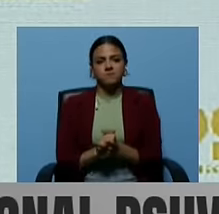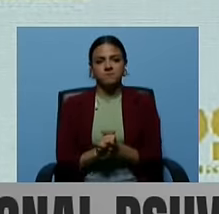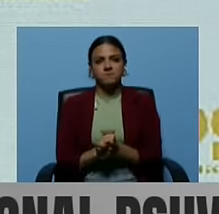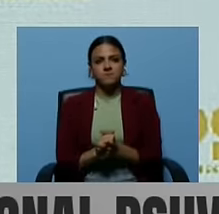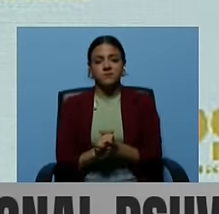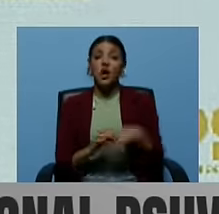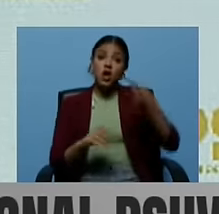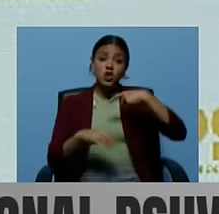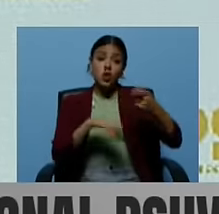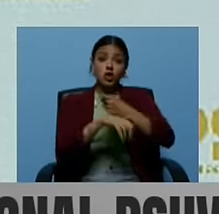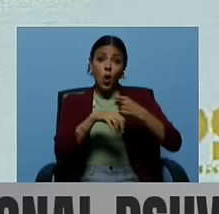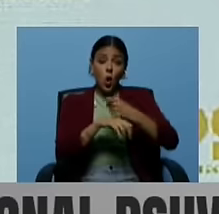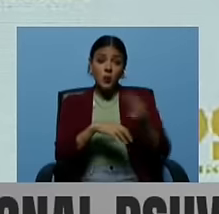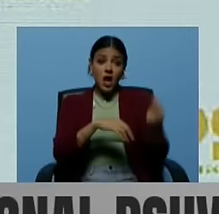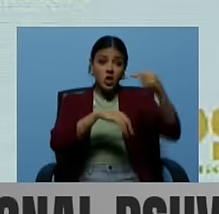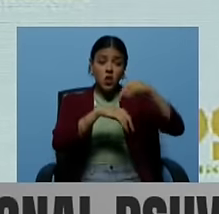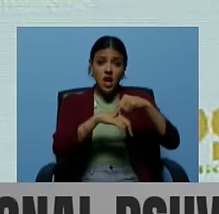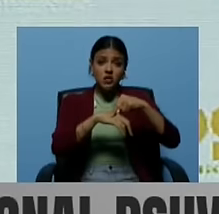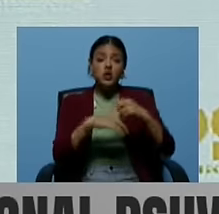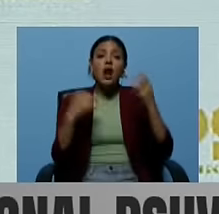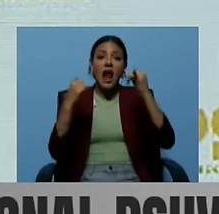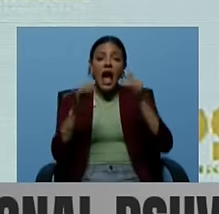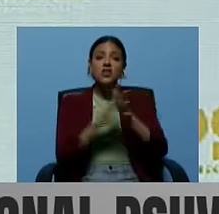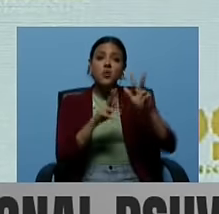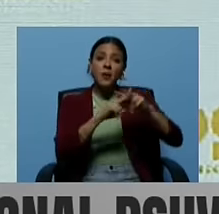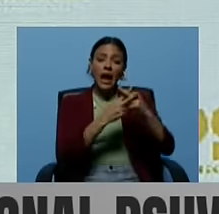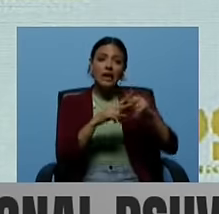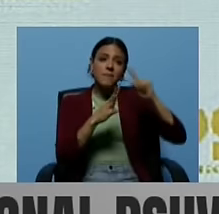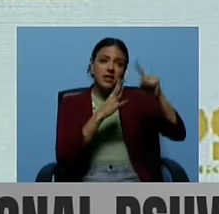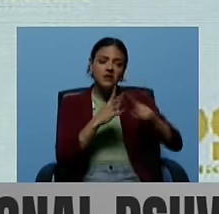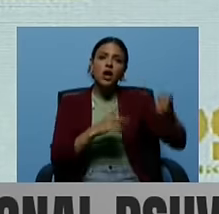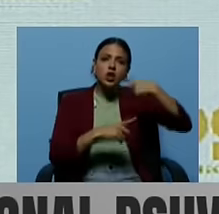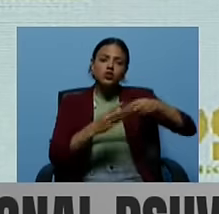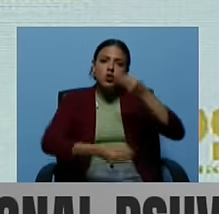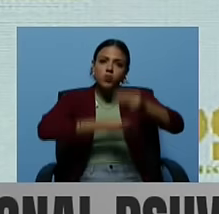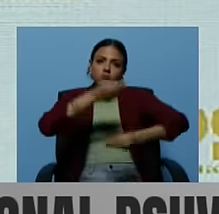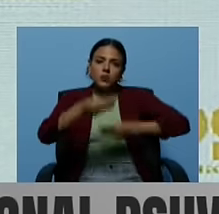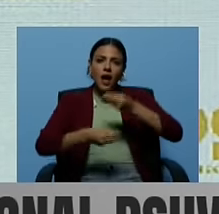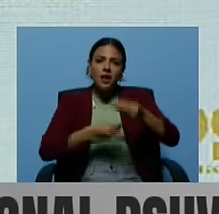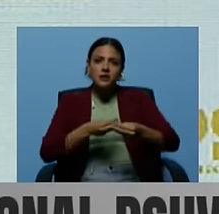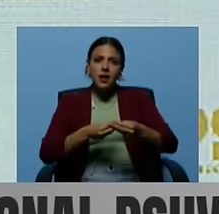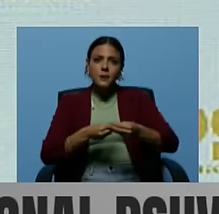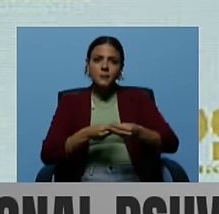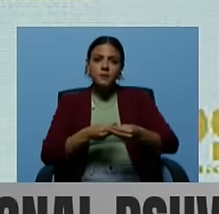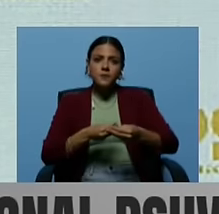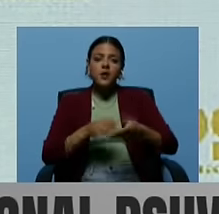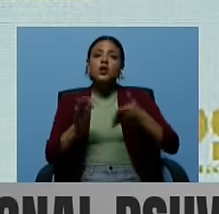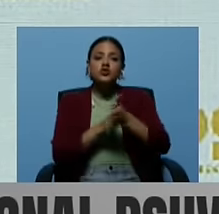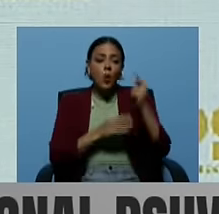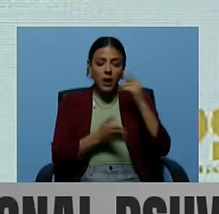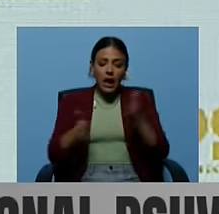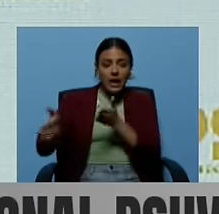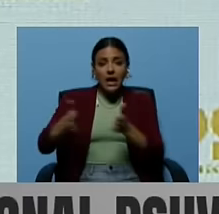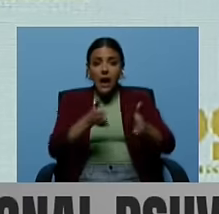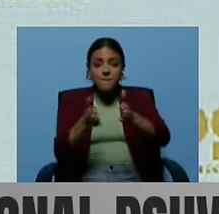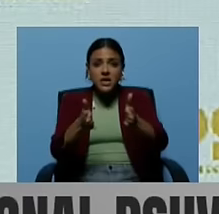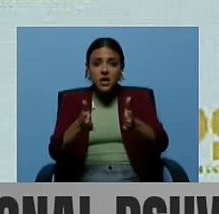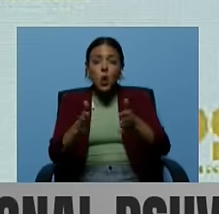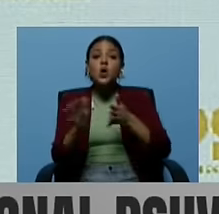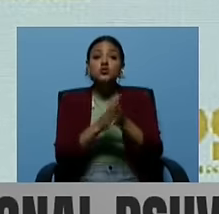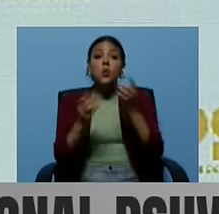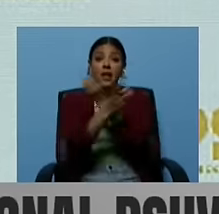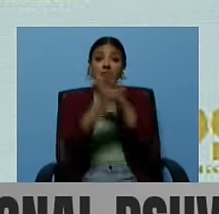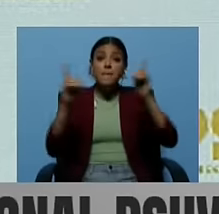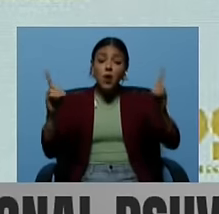Ya el gobierno nacional tiene los mecanismos pues para ejercer las vías